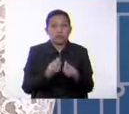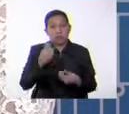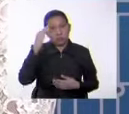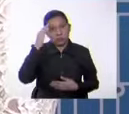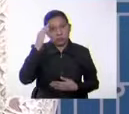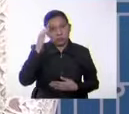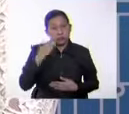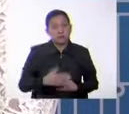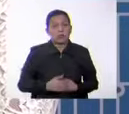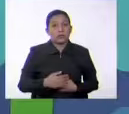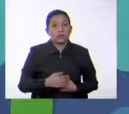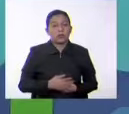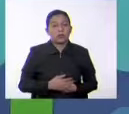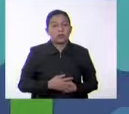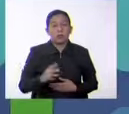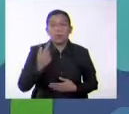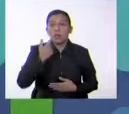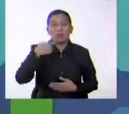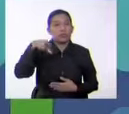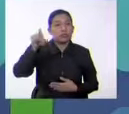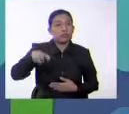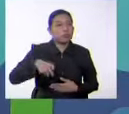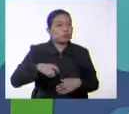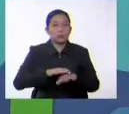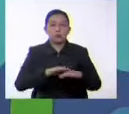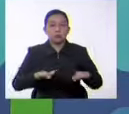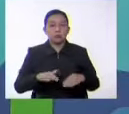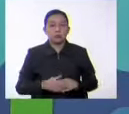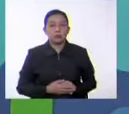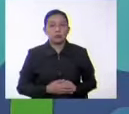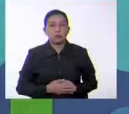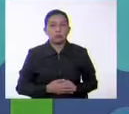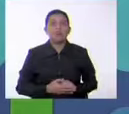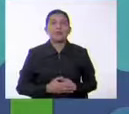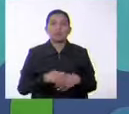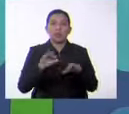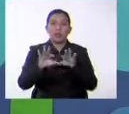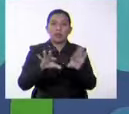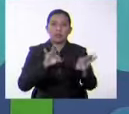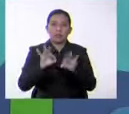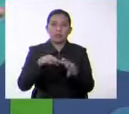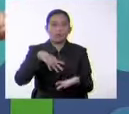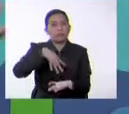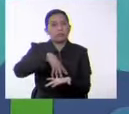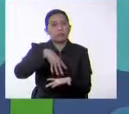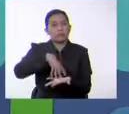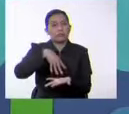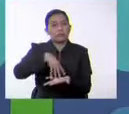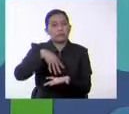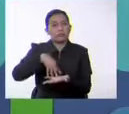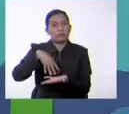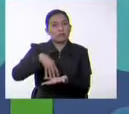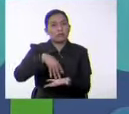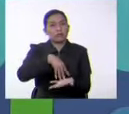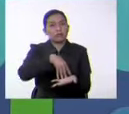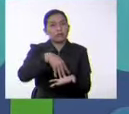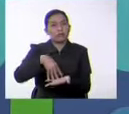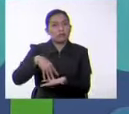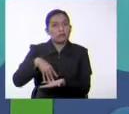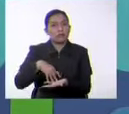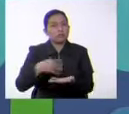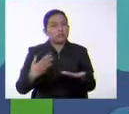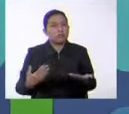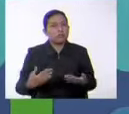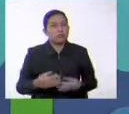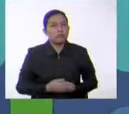pensiones. Sí. Y también podemos mencionar, maestra, que pareciera que hay algunas poblaciones en unos países a lo largo del mundo que no